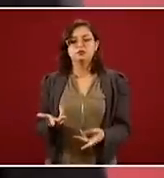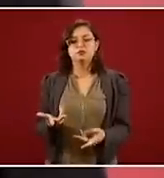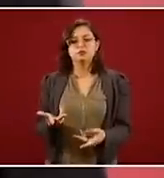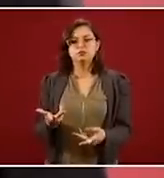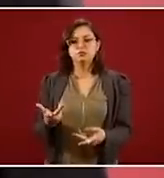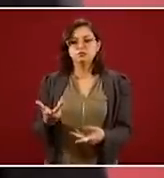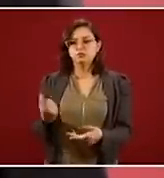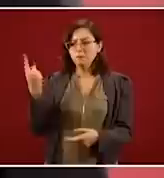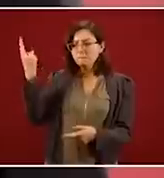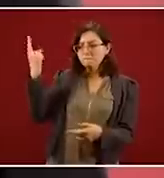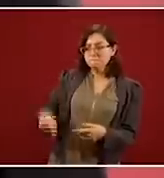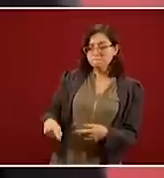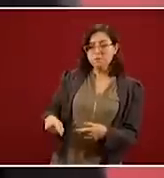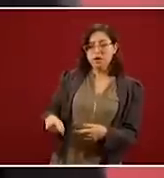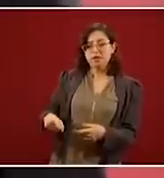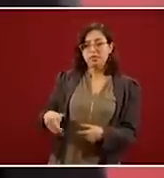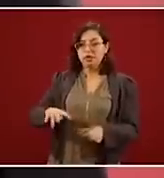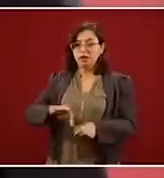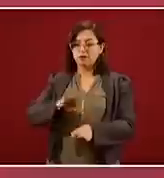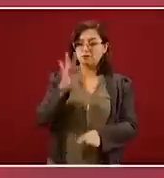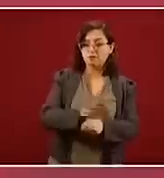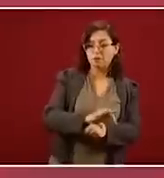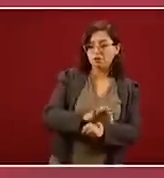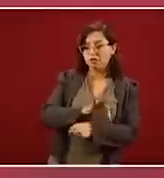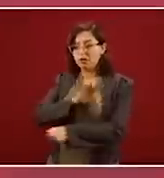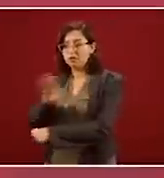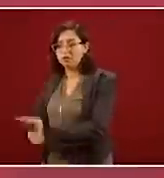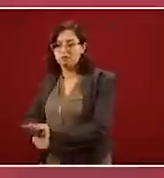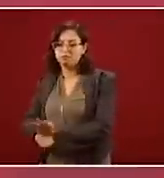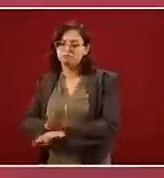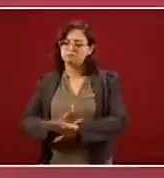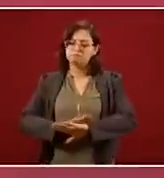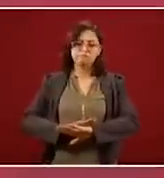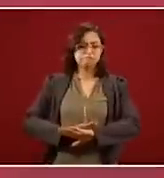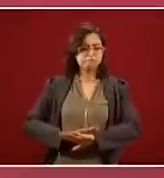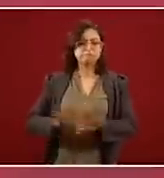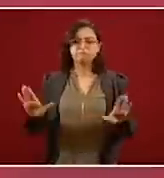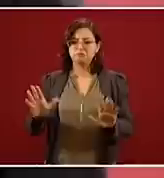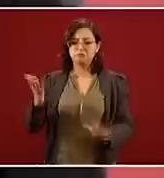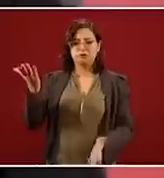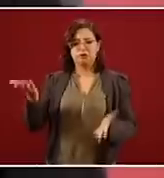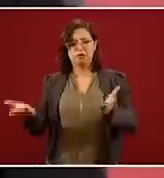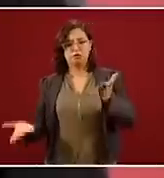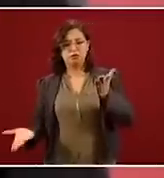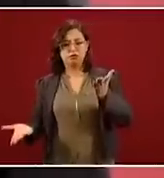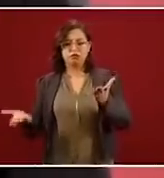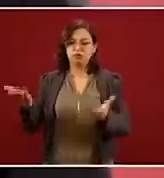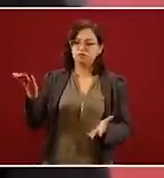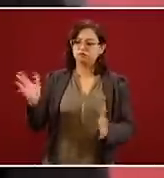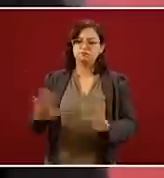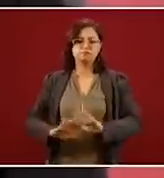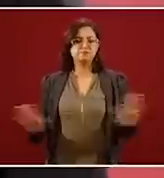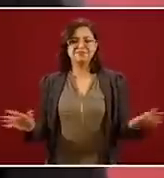ninguna indicación para inclinar, ¿sí?, la balanza en favor de